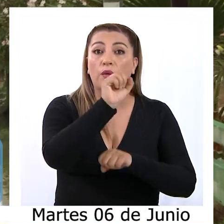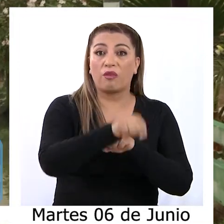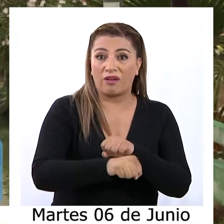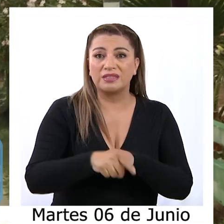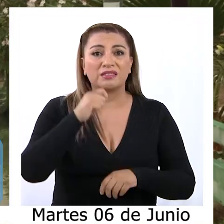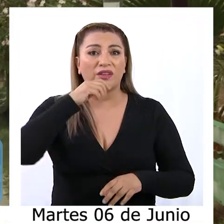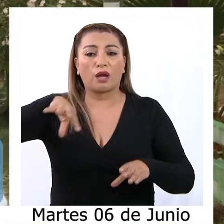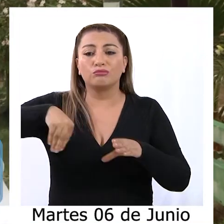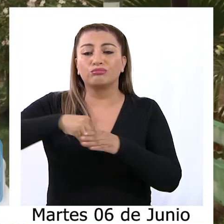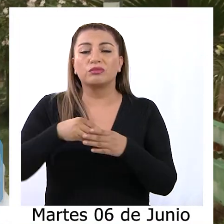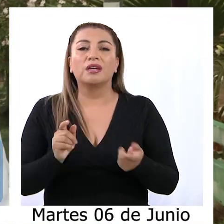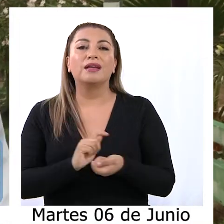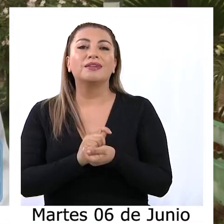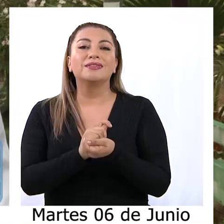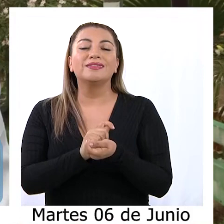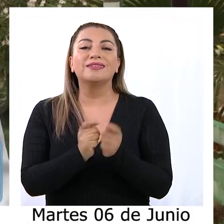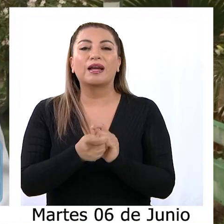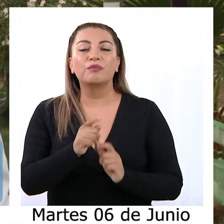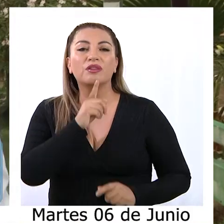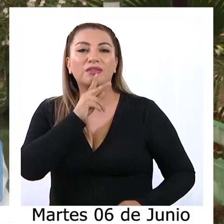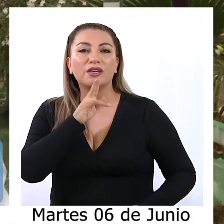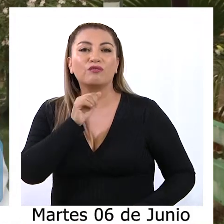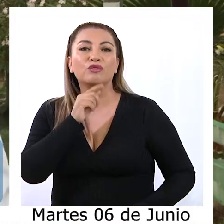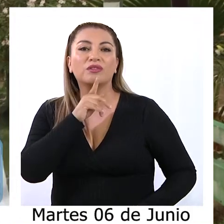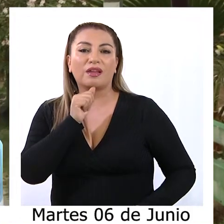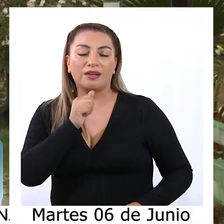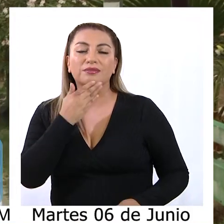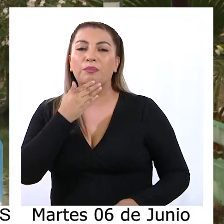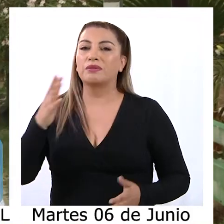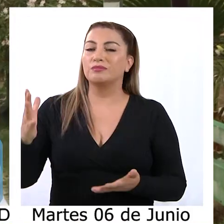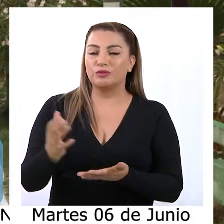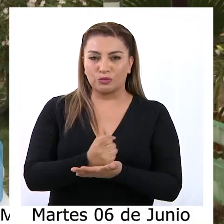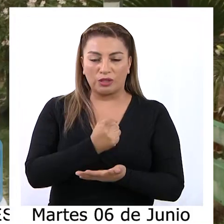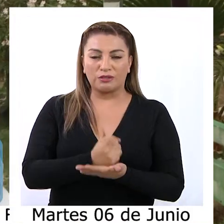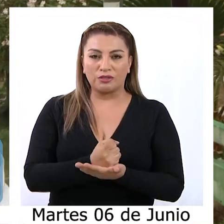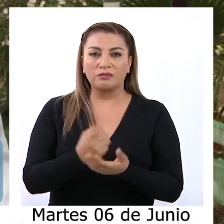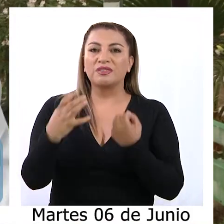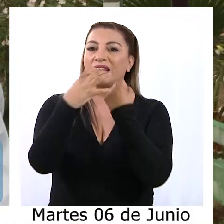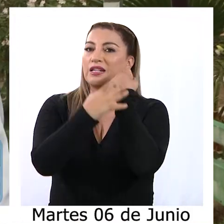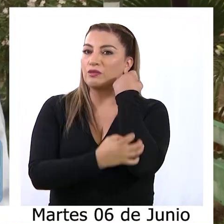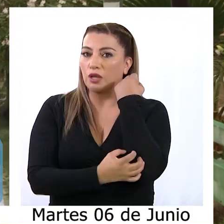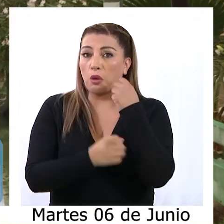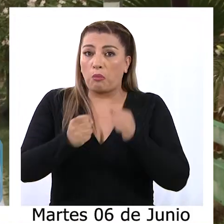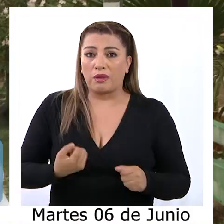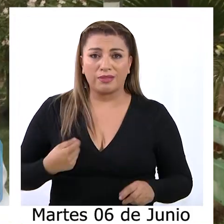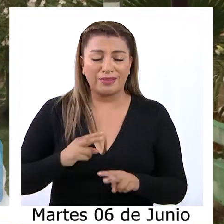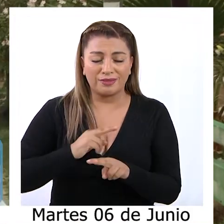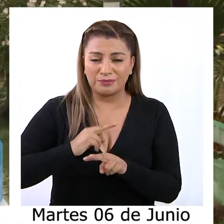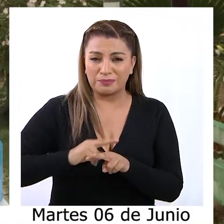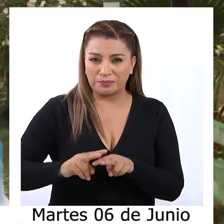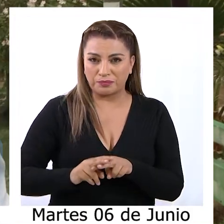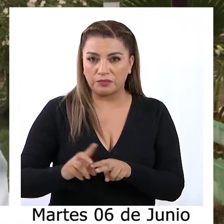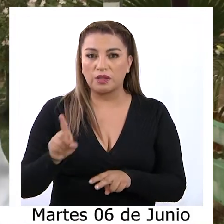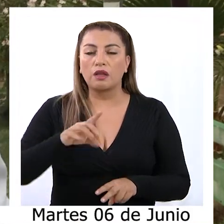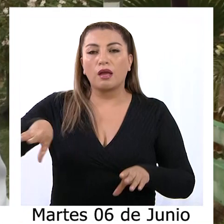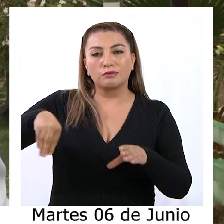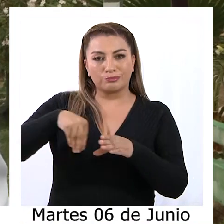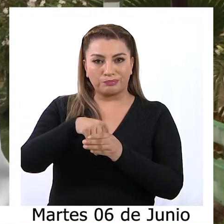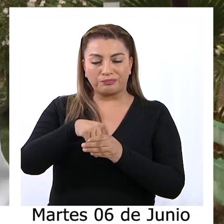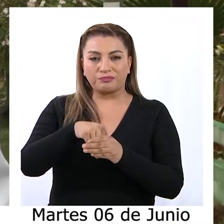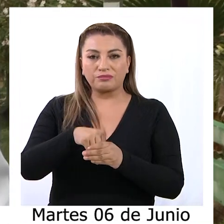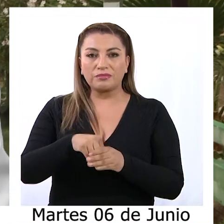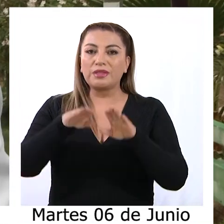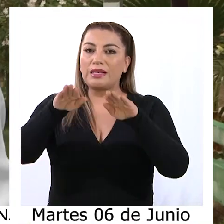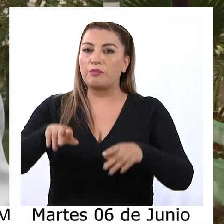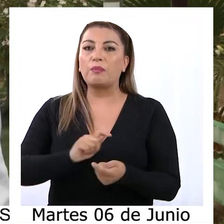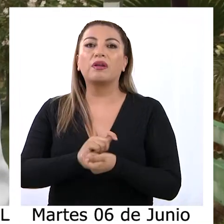y era parte de la reforma tributaria. Está el tema de las rentas regionales, que yo también creo que se puede abordar sin necesidad de incorporarlo también a